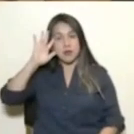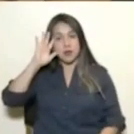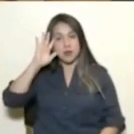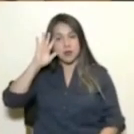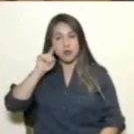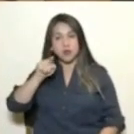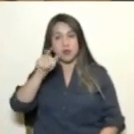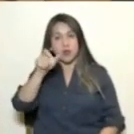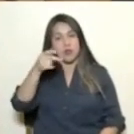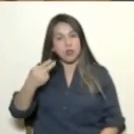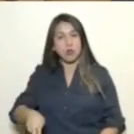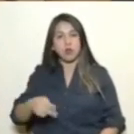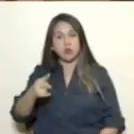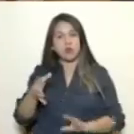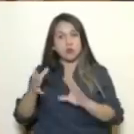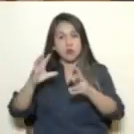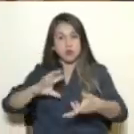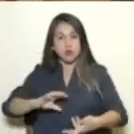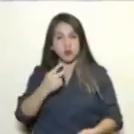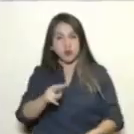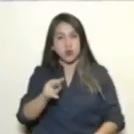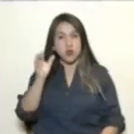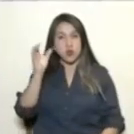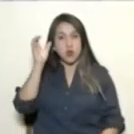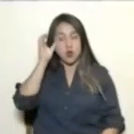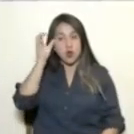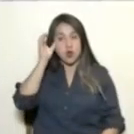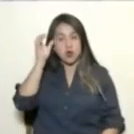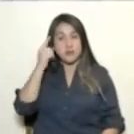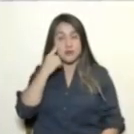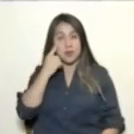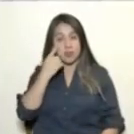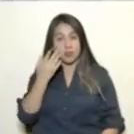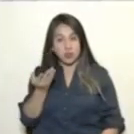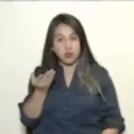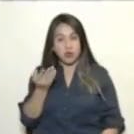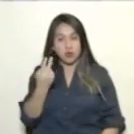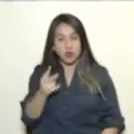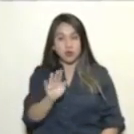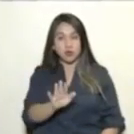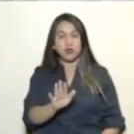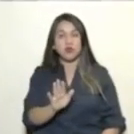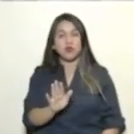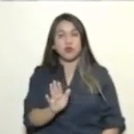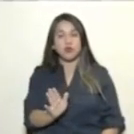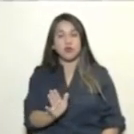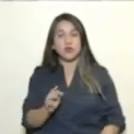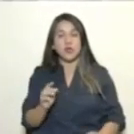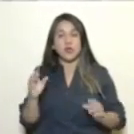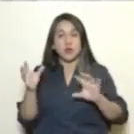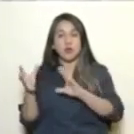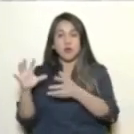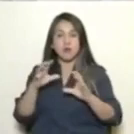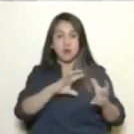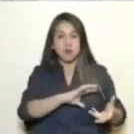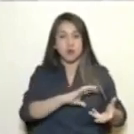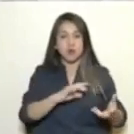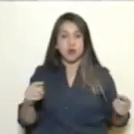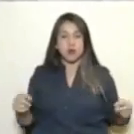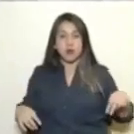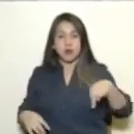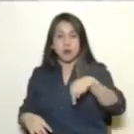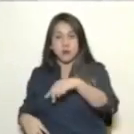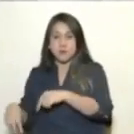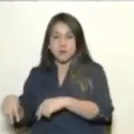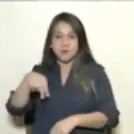es dueño del mundo y de su conocimiento y es capaz entonces de transitar de un mundo al otro. ¿Se da cuenta de lo que